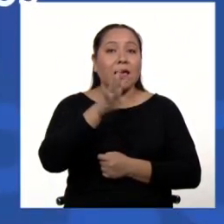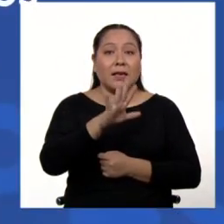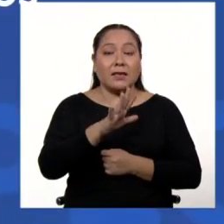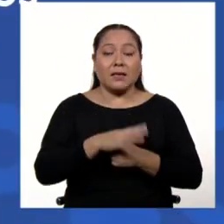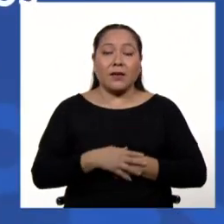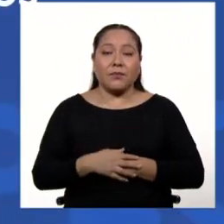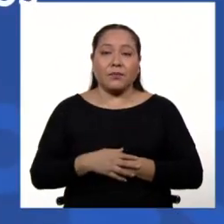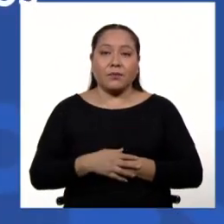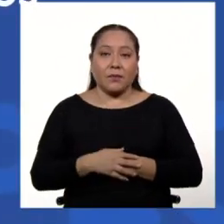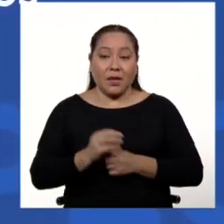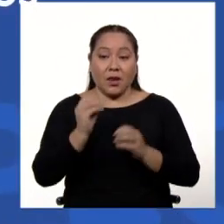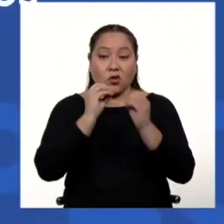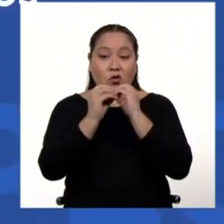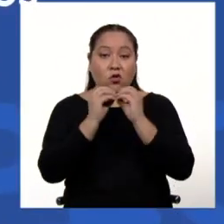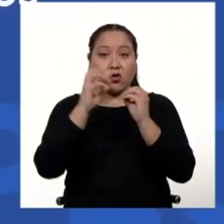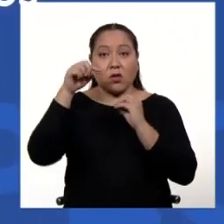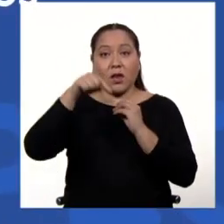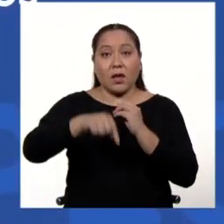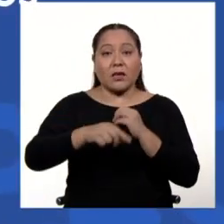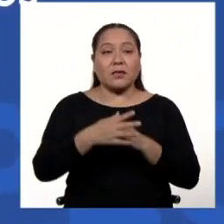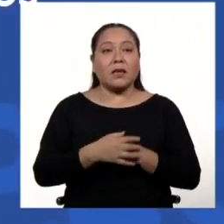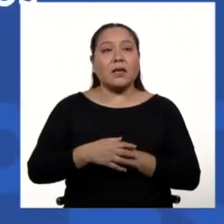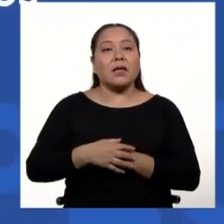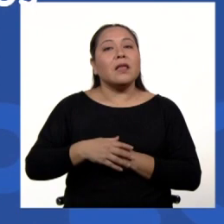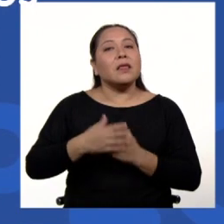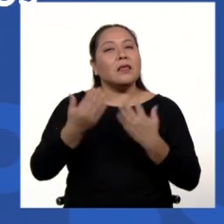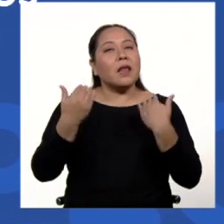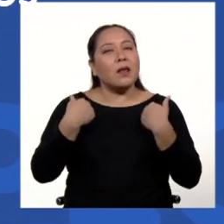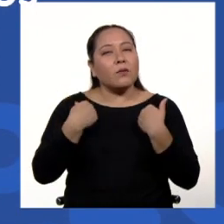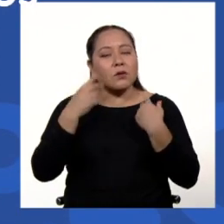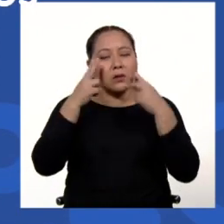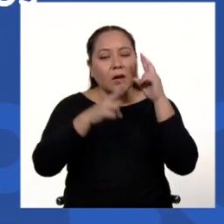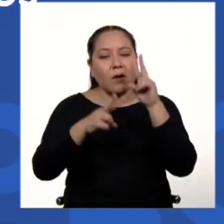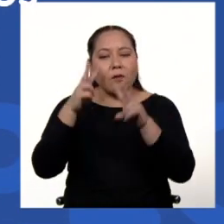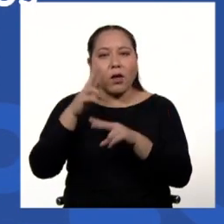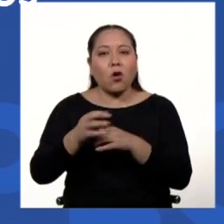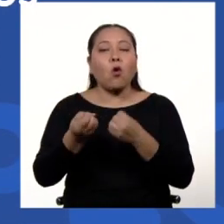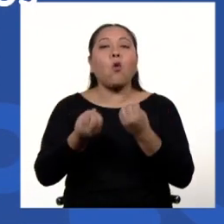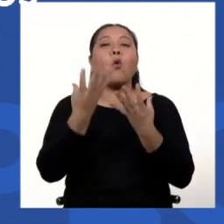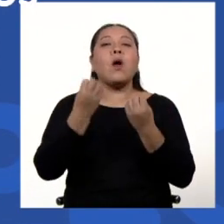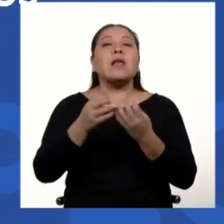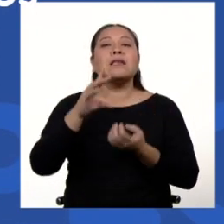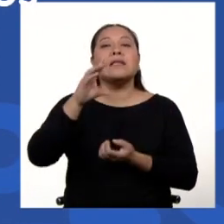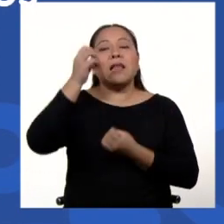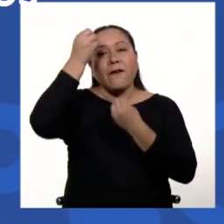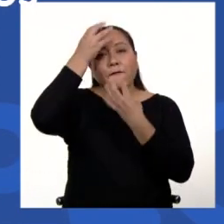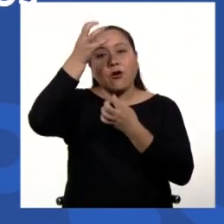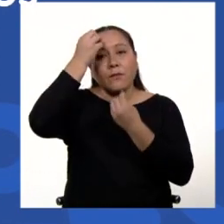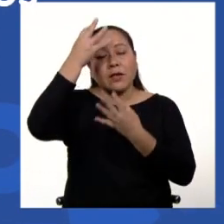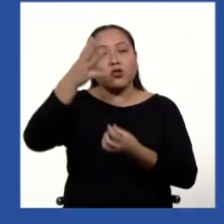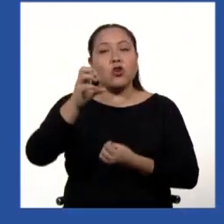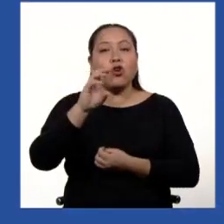Para resolver la situación planteada, debemos reconocer cuáles son los datos que tenemos.